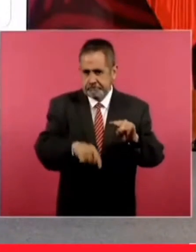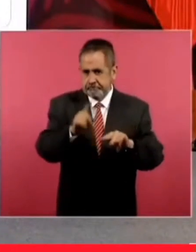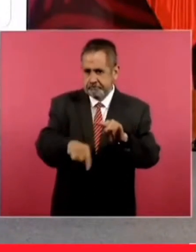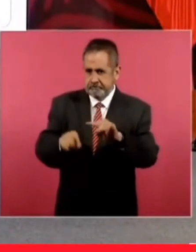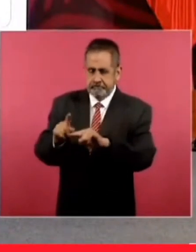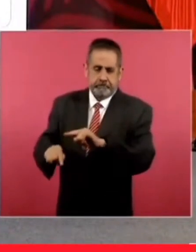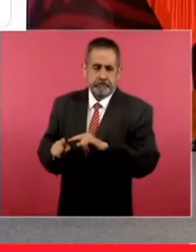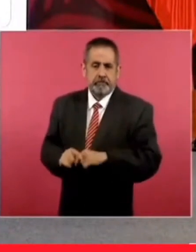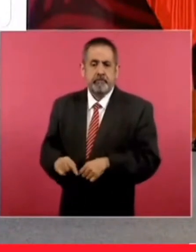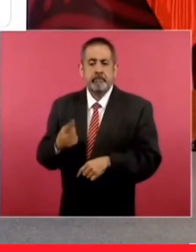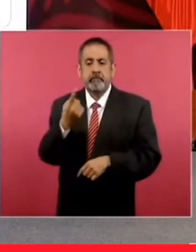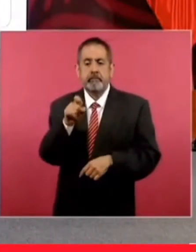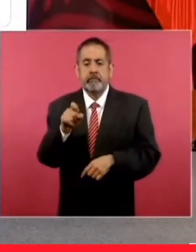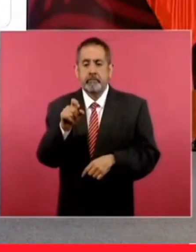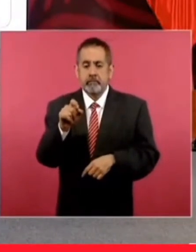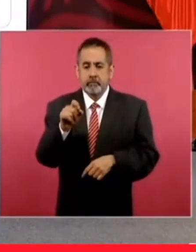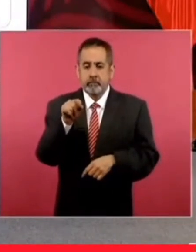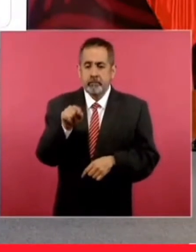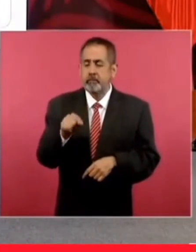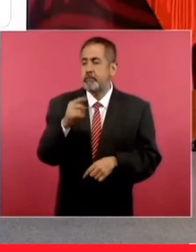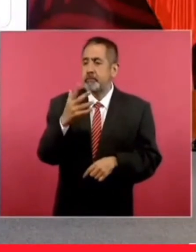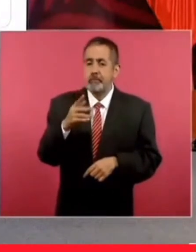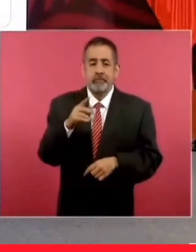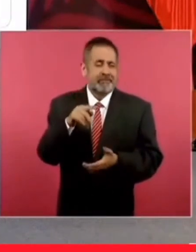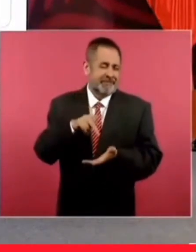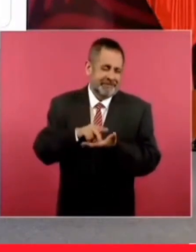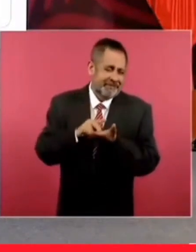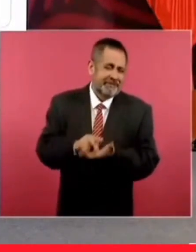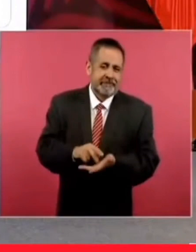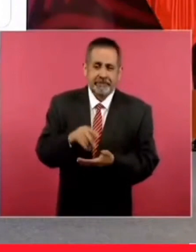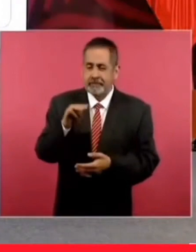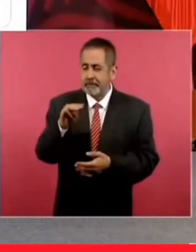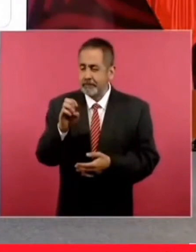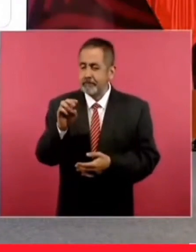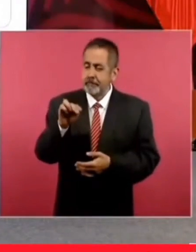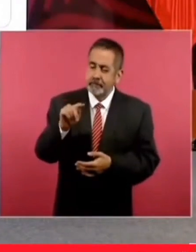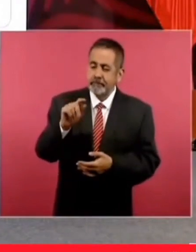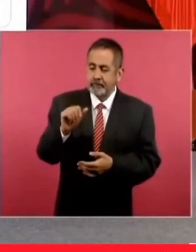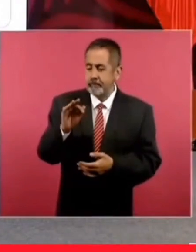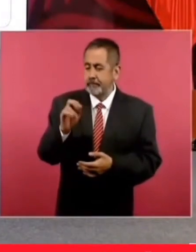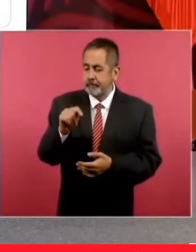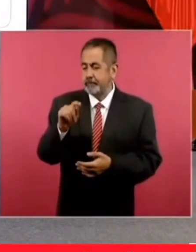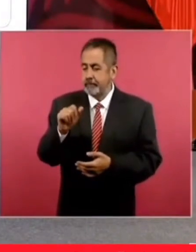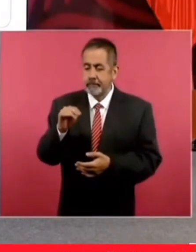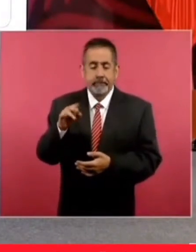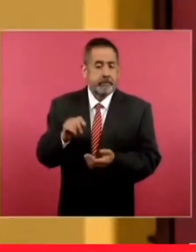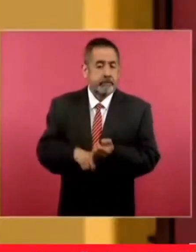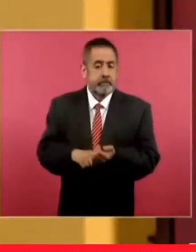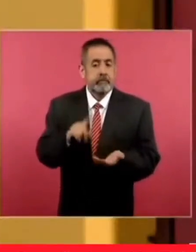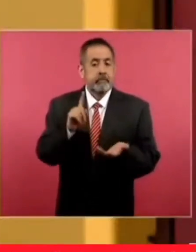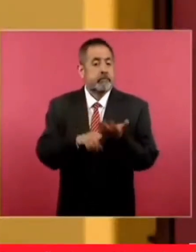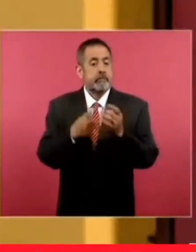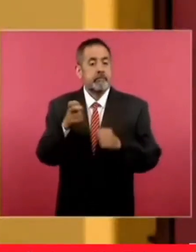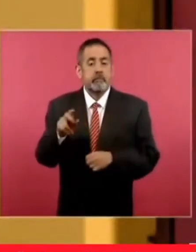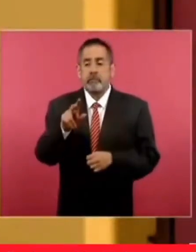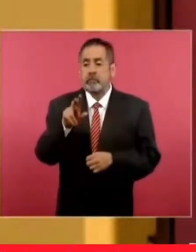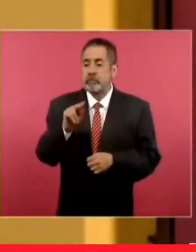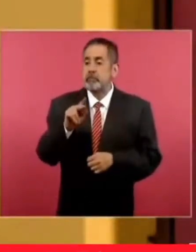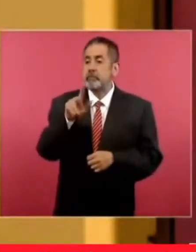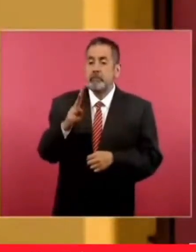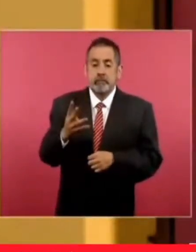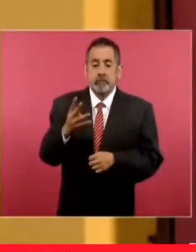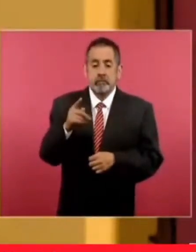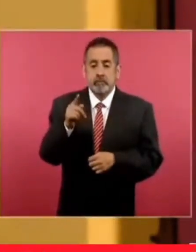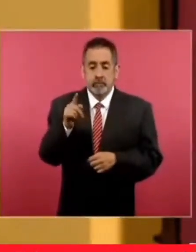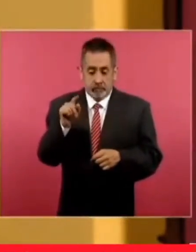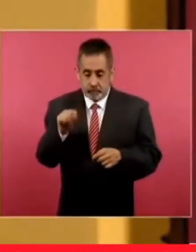punto veinticuatro toneladas de metanfetamina mil doscientos ocho punto veinticuatro toneladas